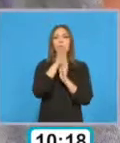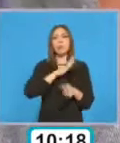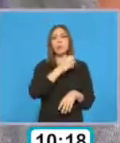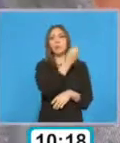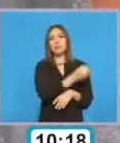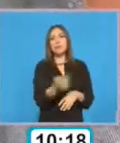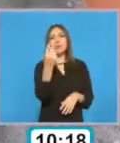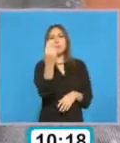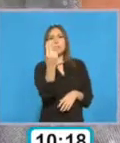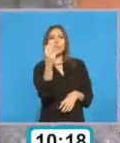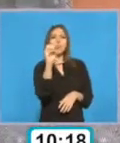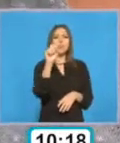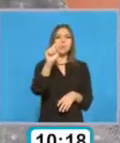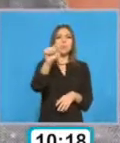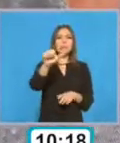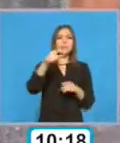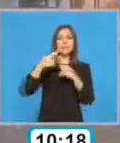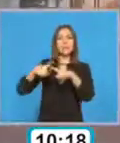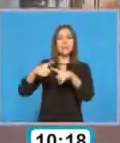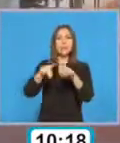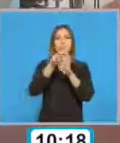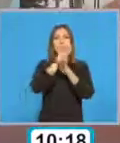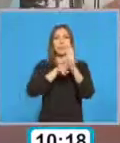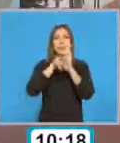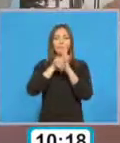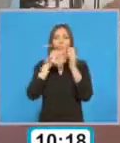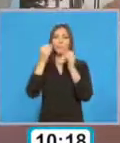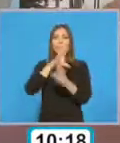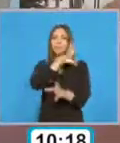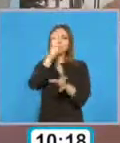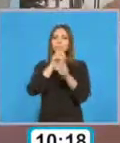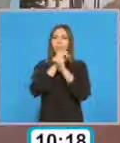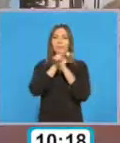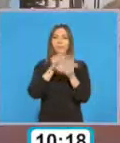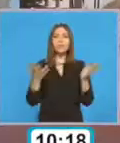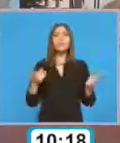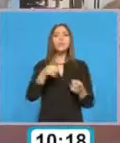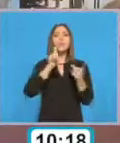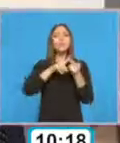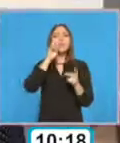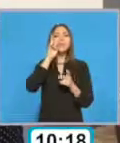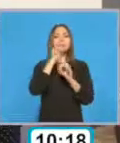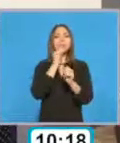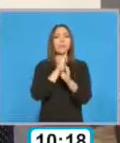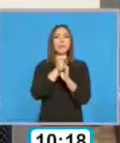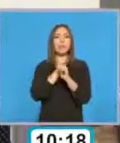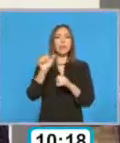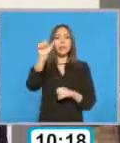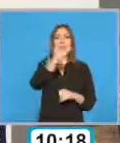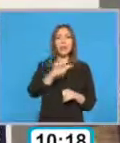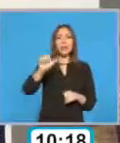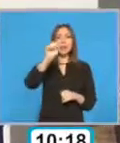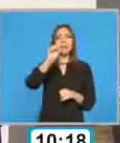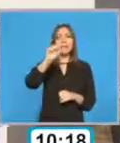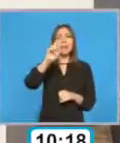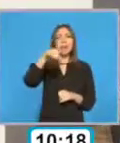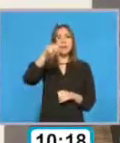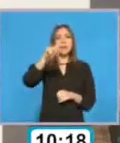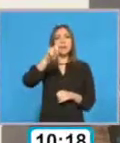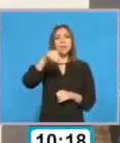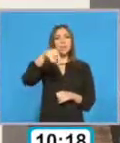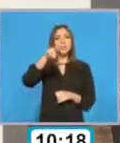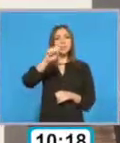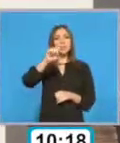videos, 26 videos. Ajá. No hay un montonal de información. Cuéntanos de tus redes sociales. Me pueden seguir en @sarmatmusic, Facebook,